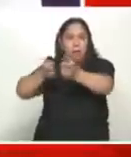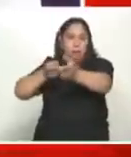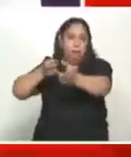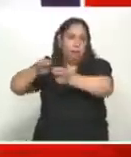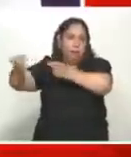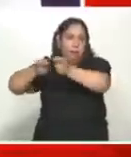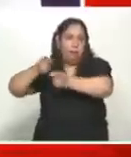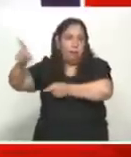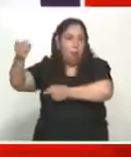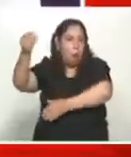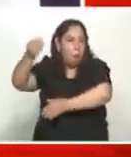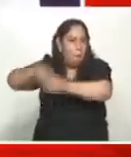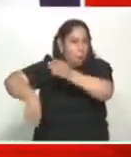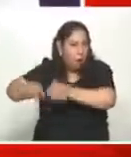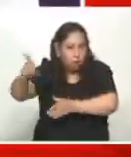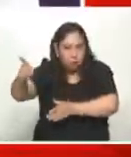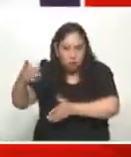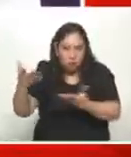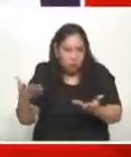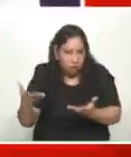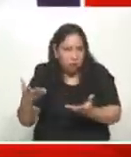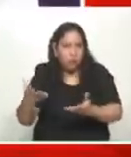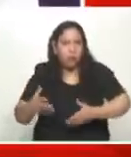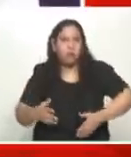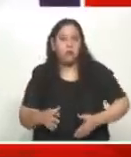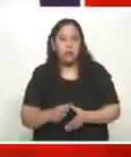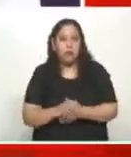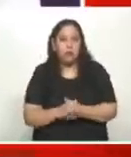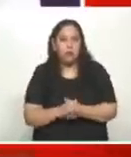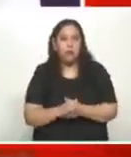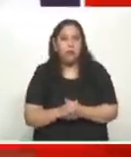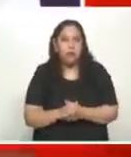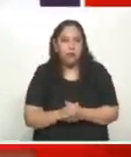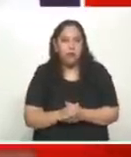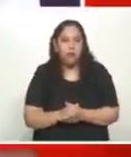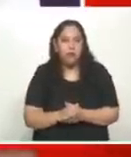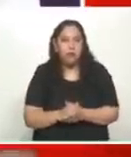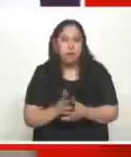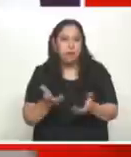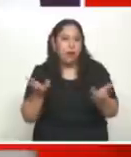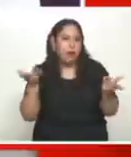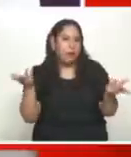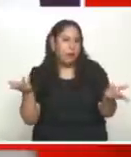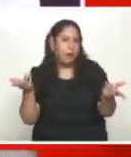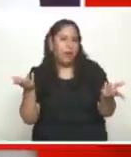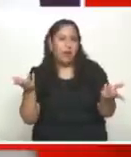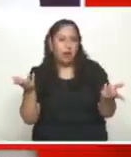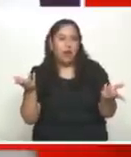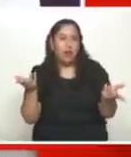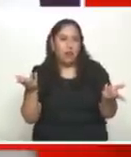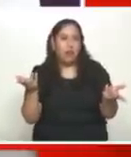libre? ¿Ha visto usted alguna transnacional que sea realmente